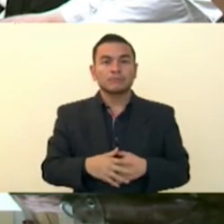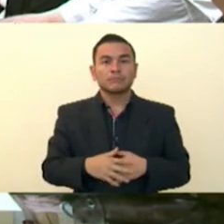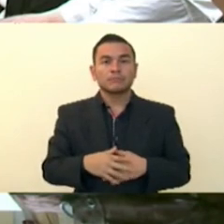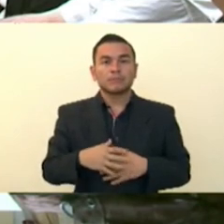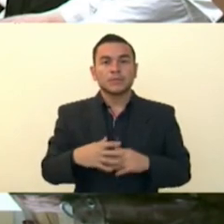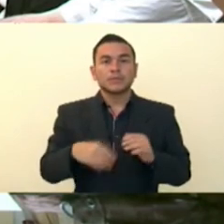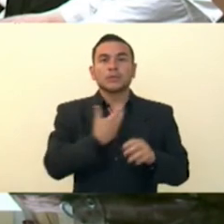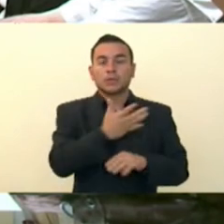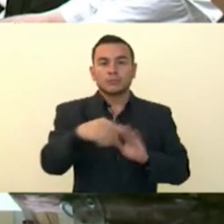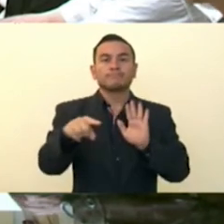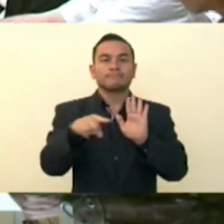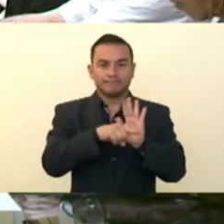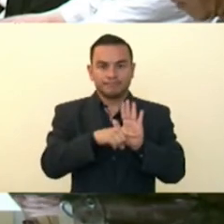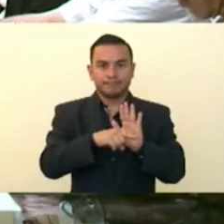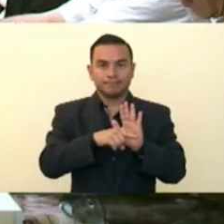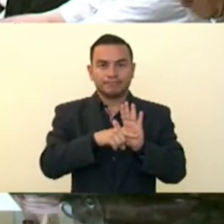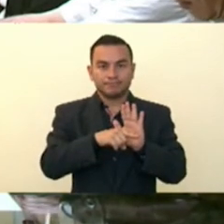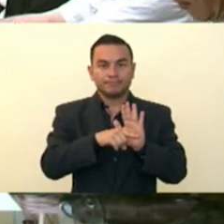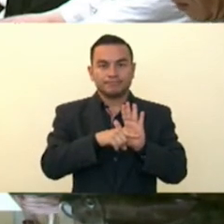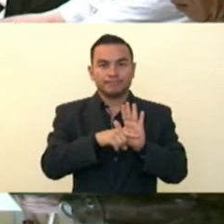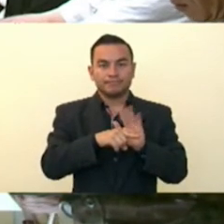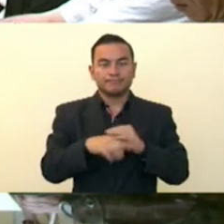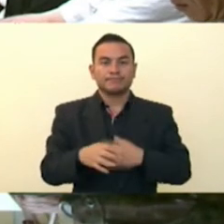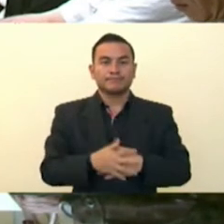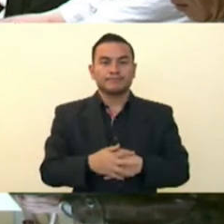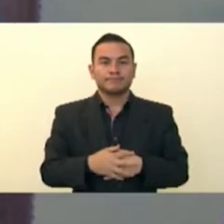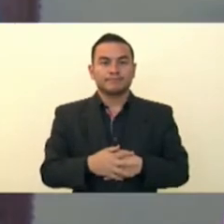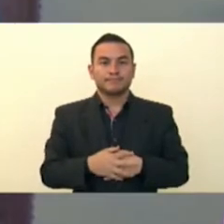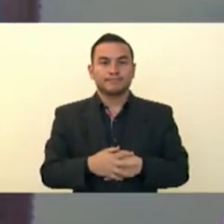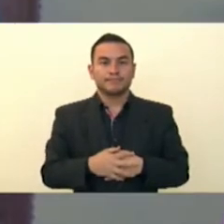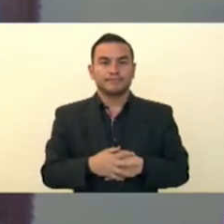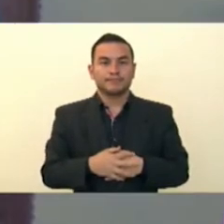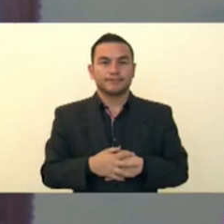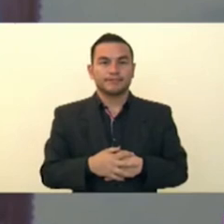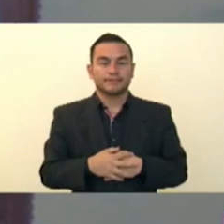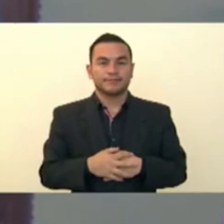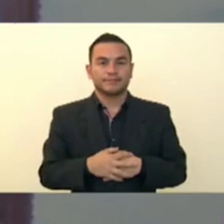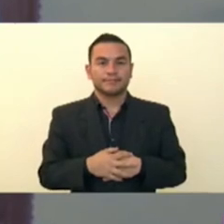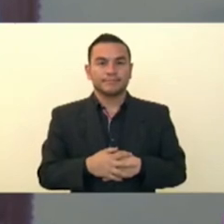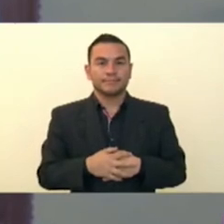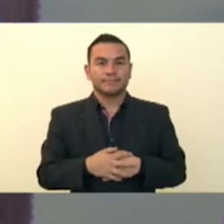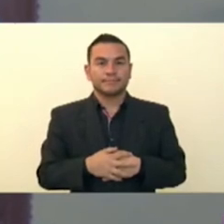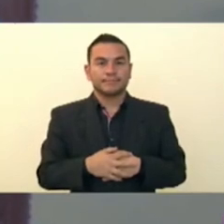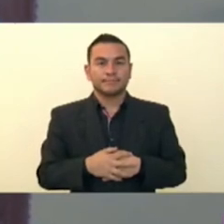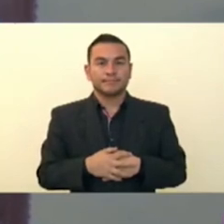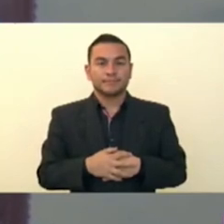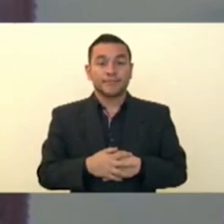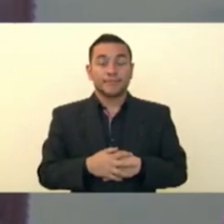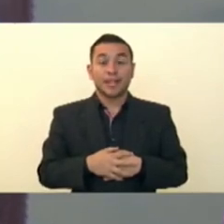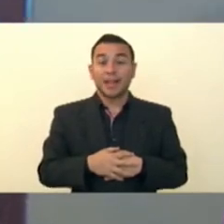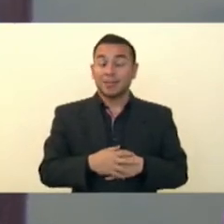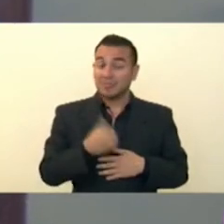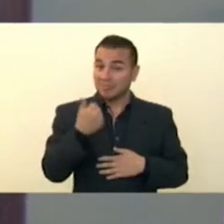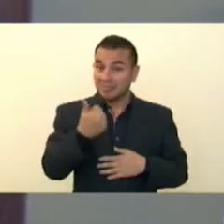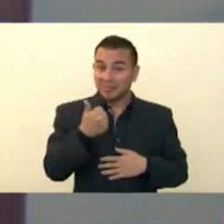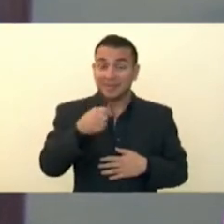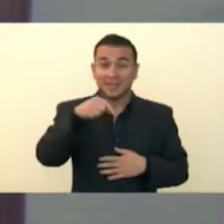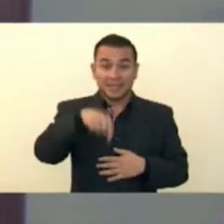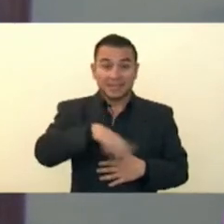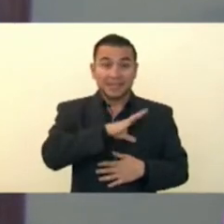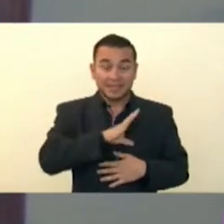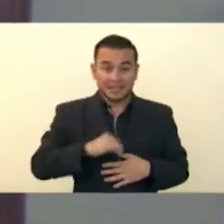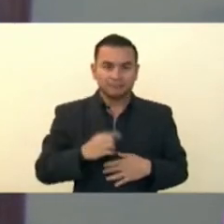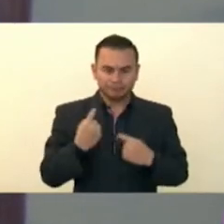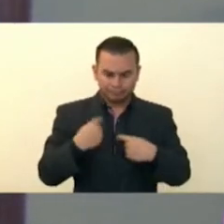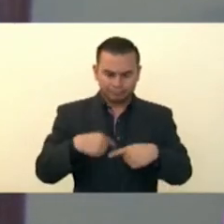estas medidas también se sumará un proceso penal por desacato, que podría llevarlas a la cárcel, aunque no se señaló por cuánto